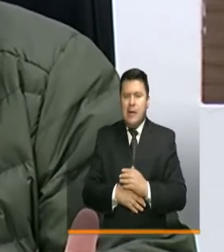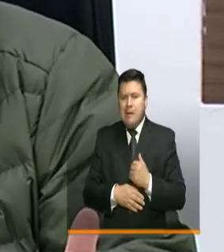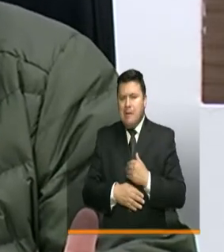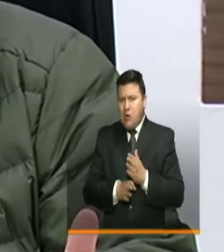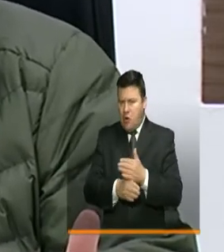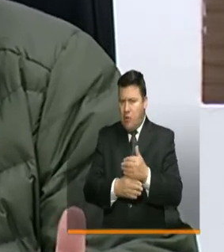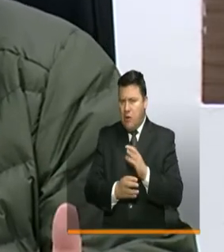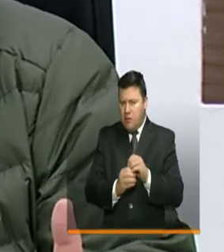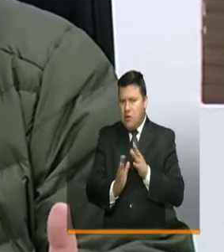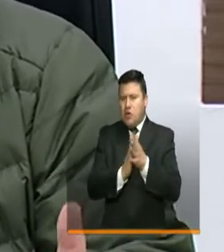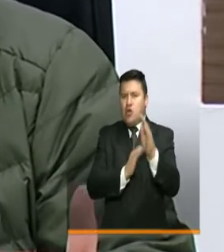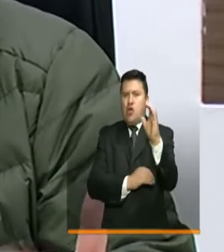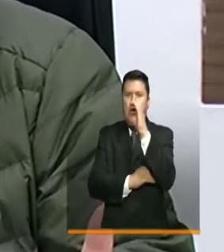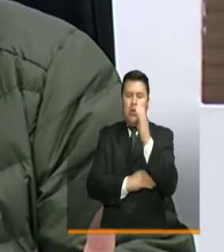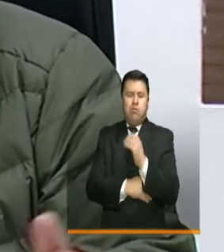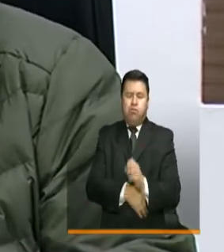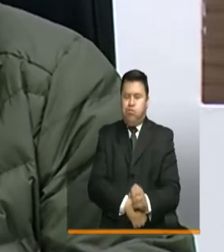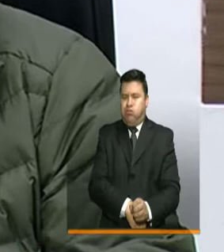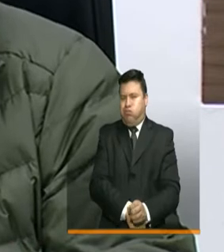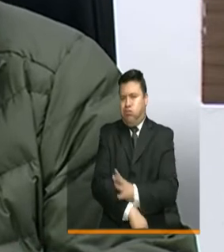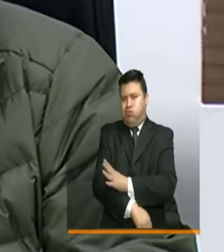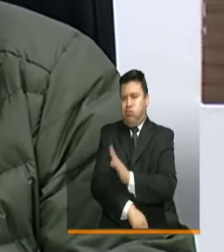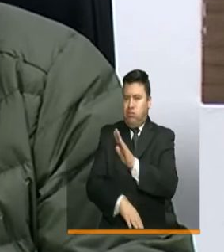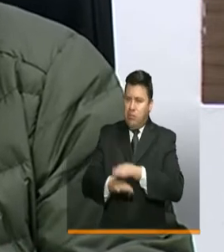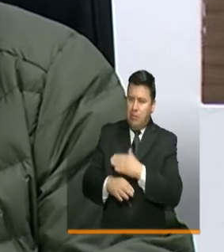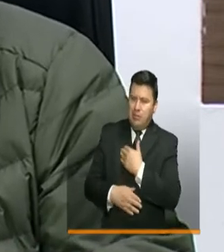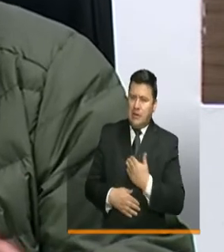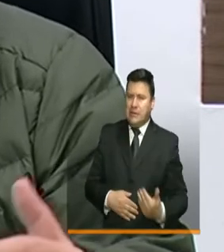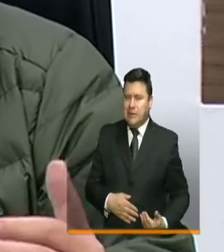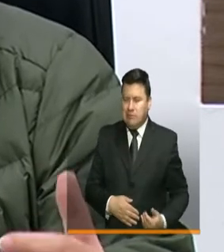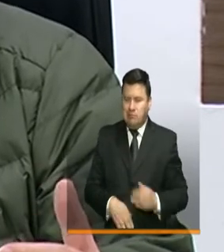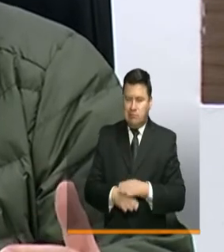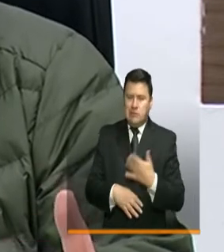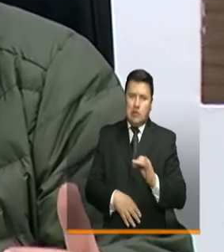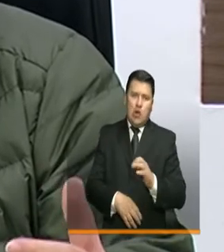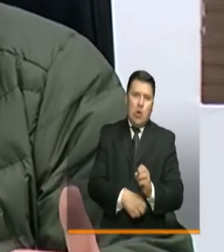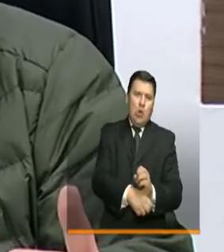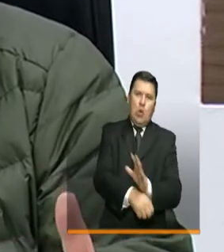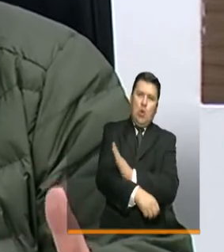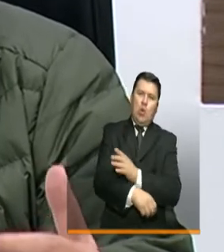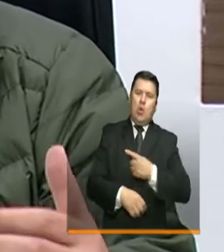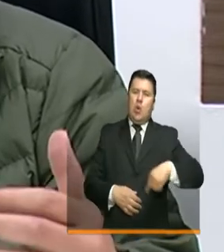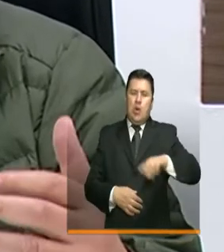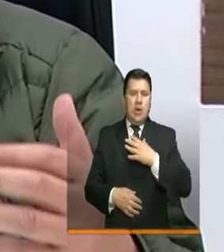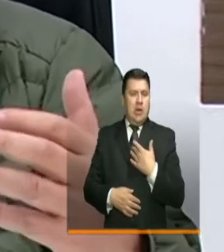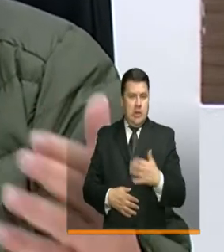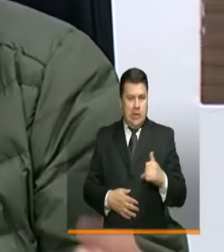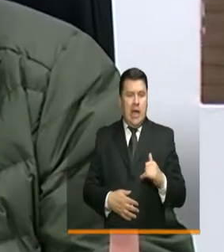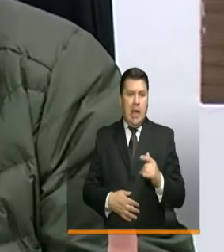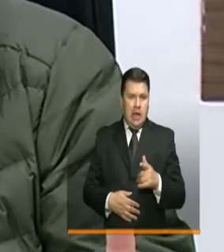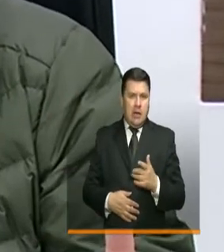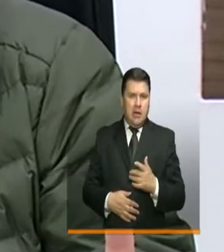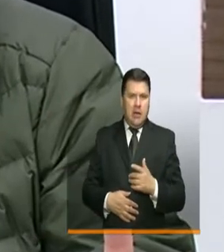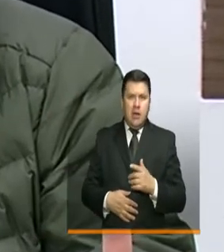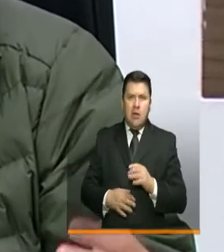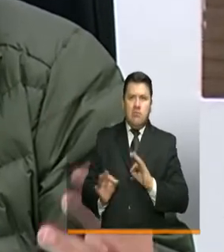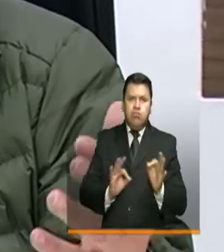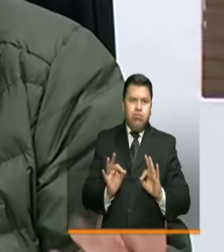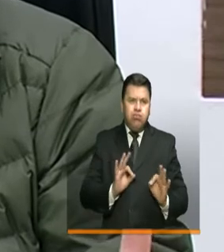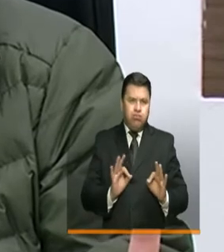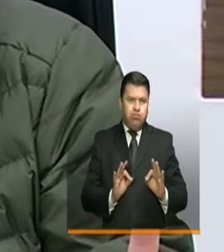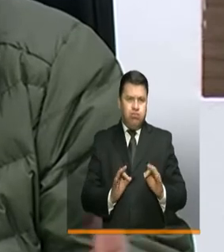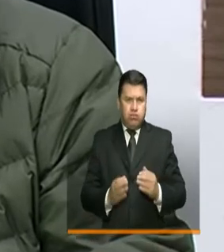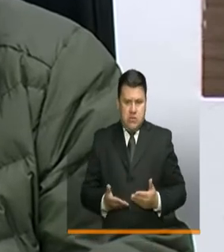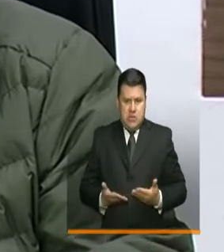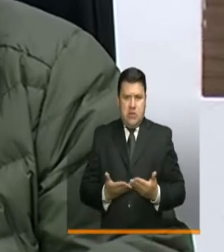los colombianos porque es emocionante, señor presidente. Es emocionante que además de poner las capacidades que tiene